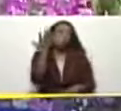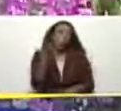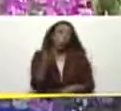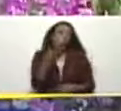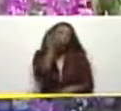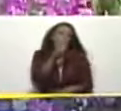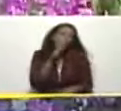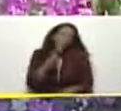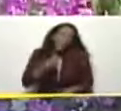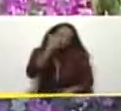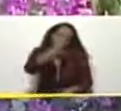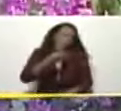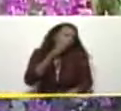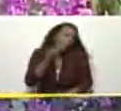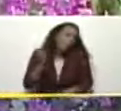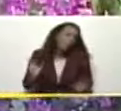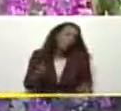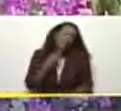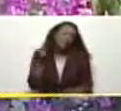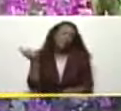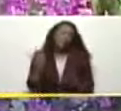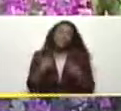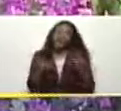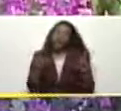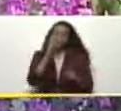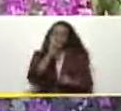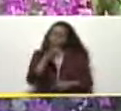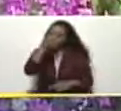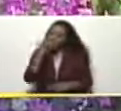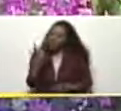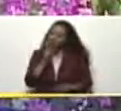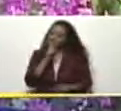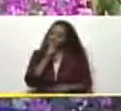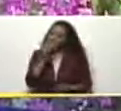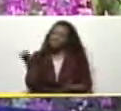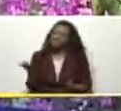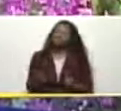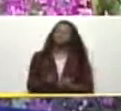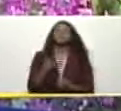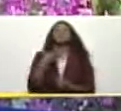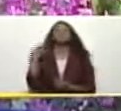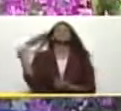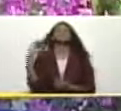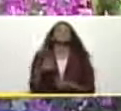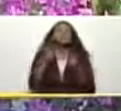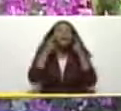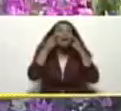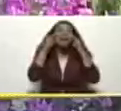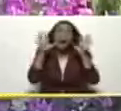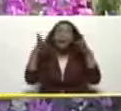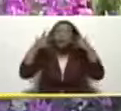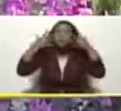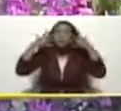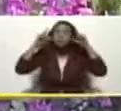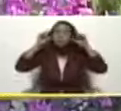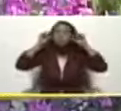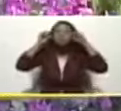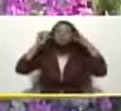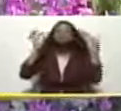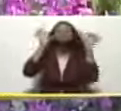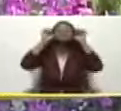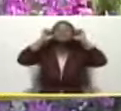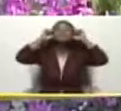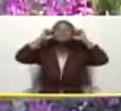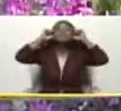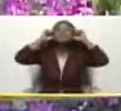chamo todavía, y lo soy, ni una arruga, mira. Por